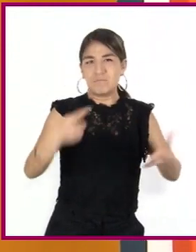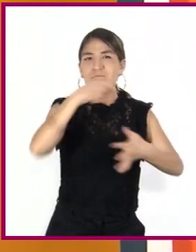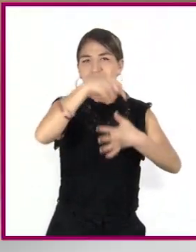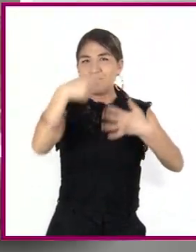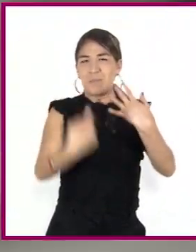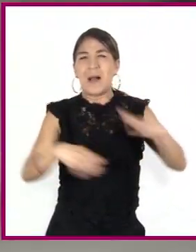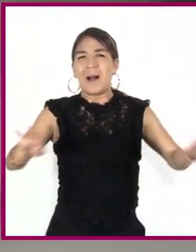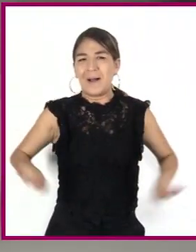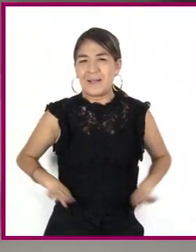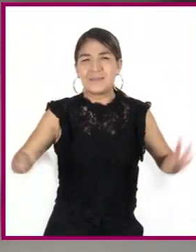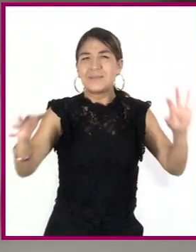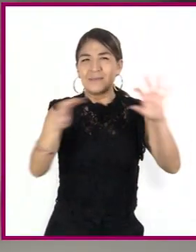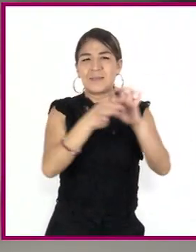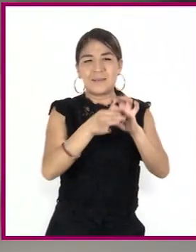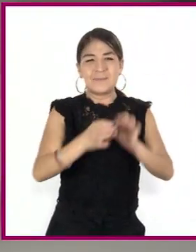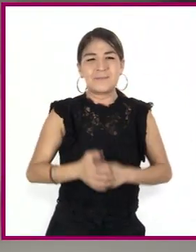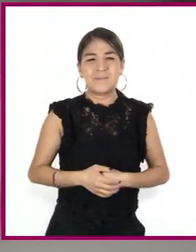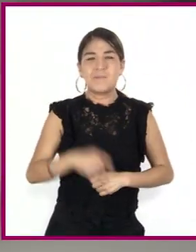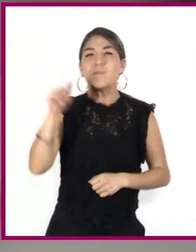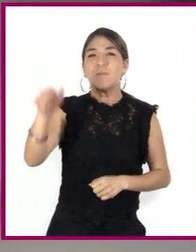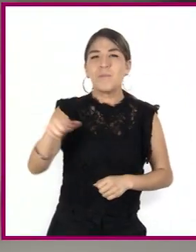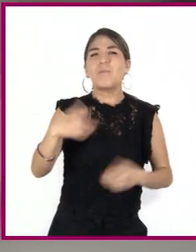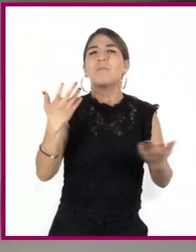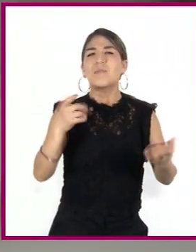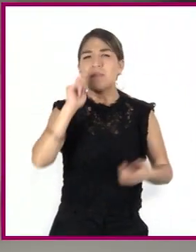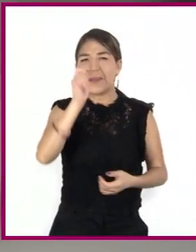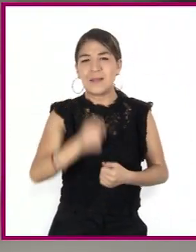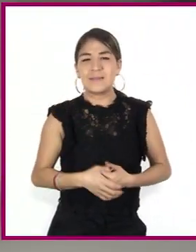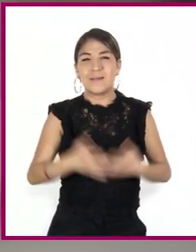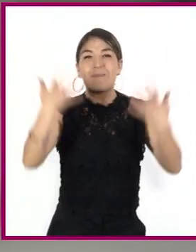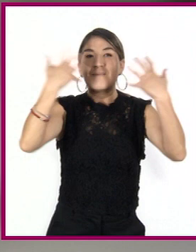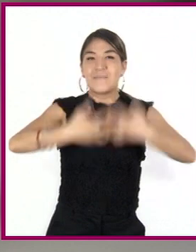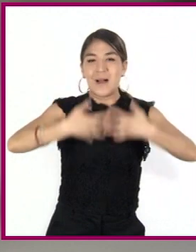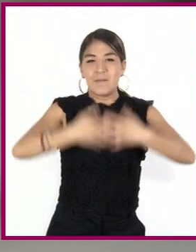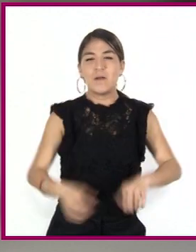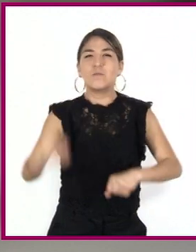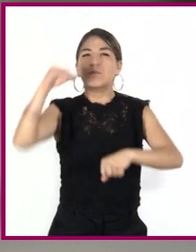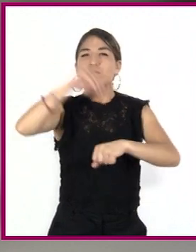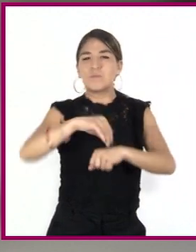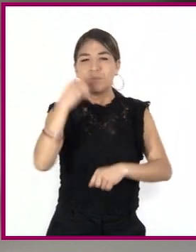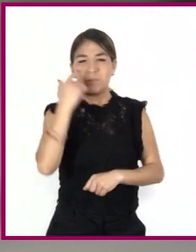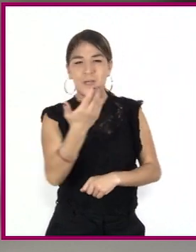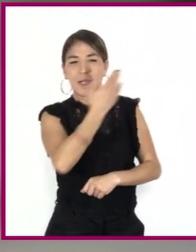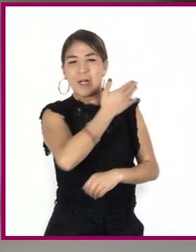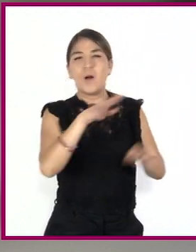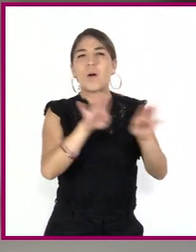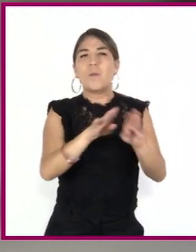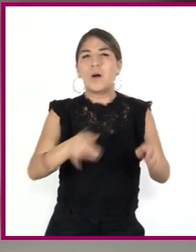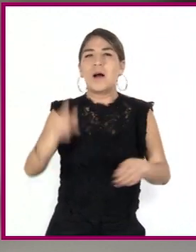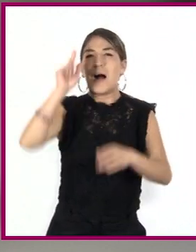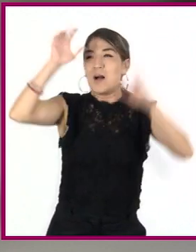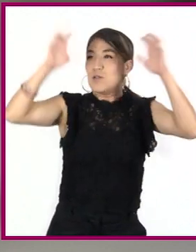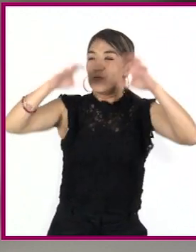características. Esa alternativa consiste en fabricar e instalar un sistema recolector